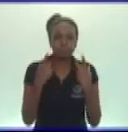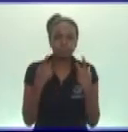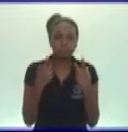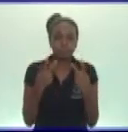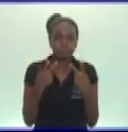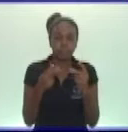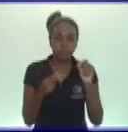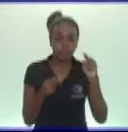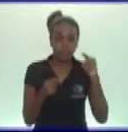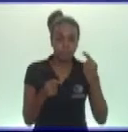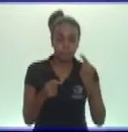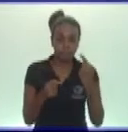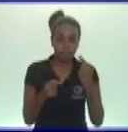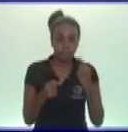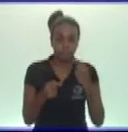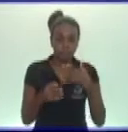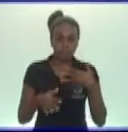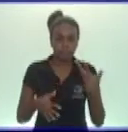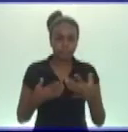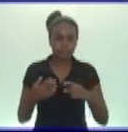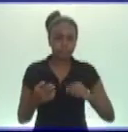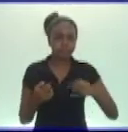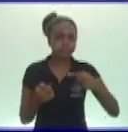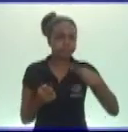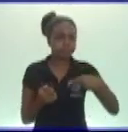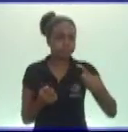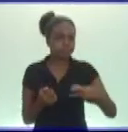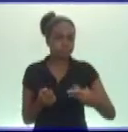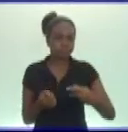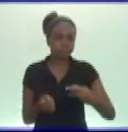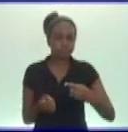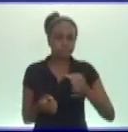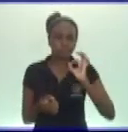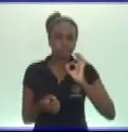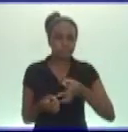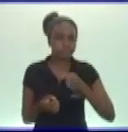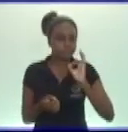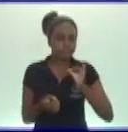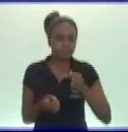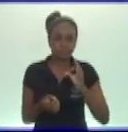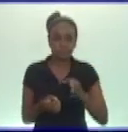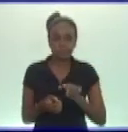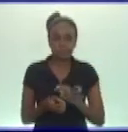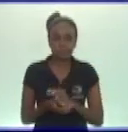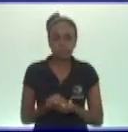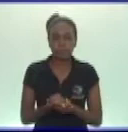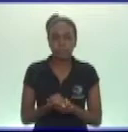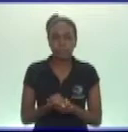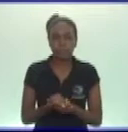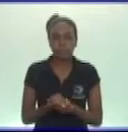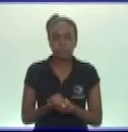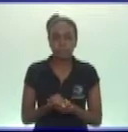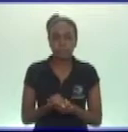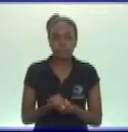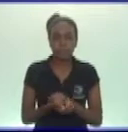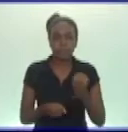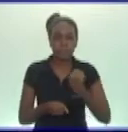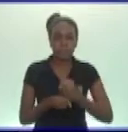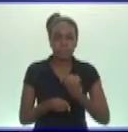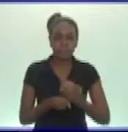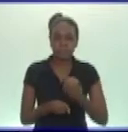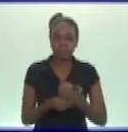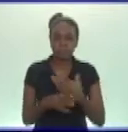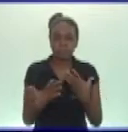una hilación de actividades rutinarias, todos los días hace lo mismo, ha caído, ¿verdad?, en un exceso de trabajo que lo